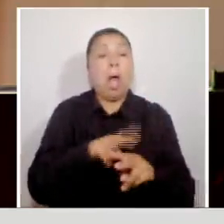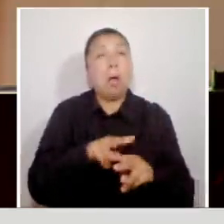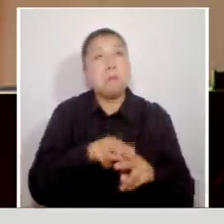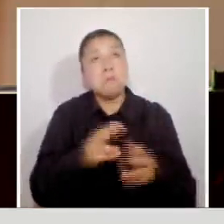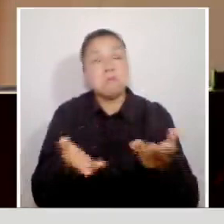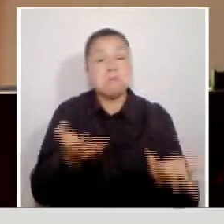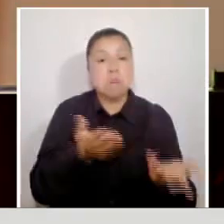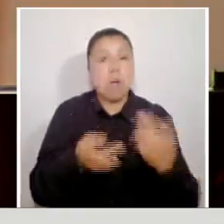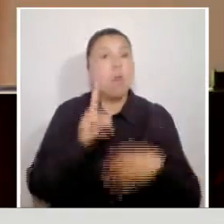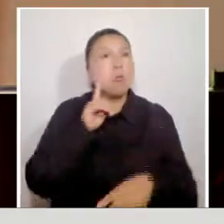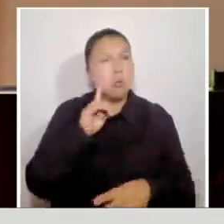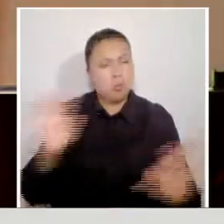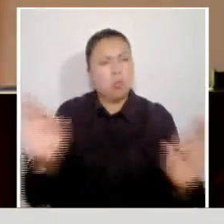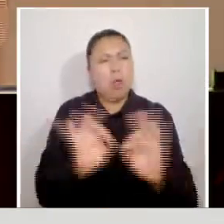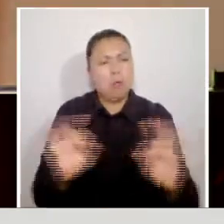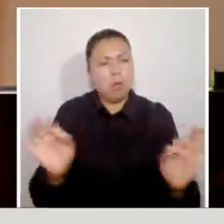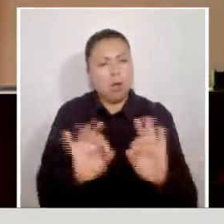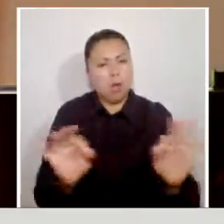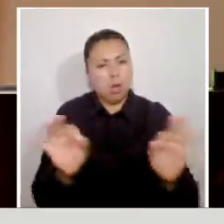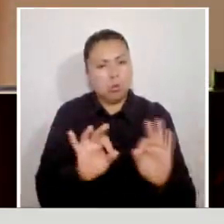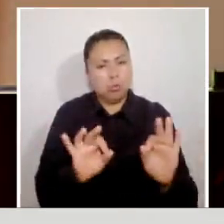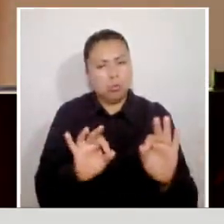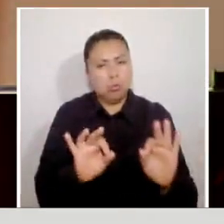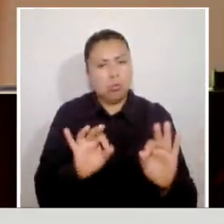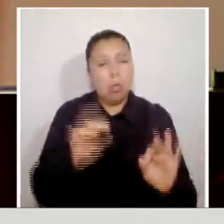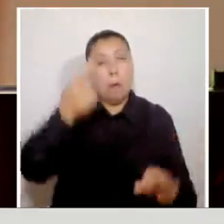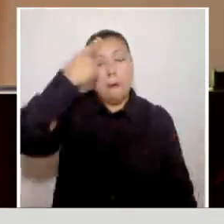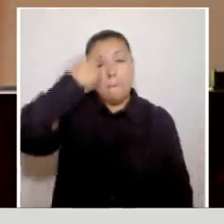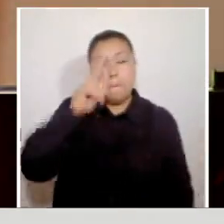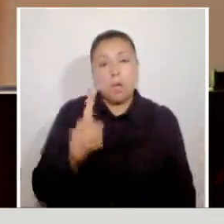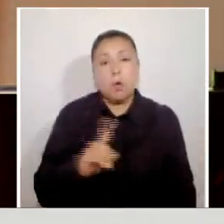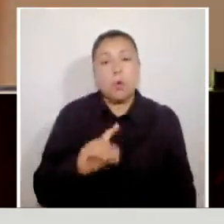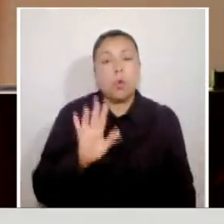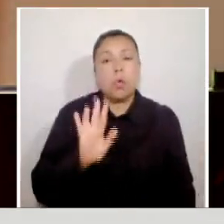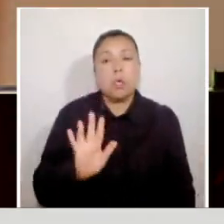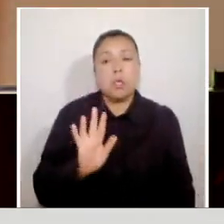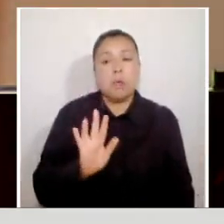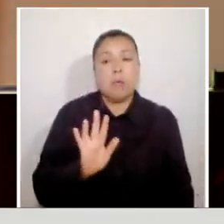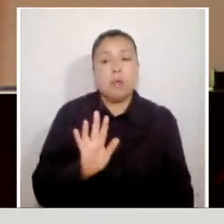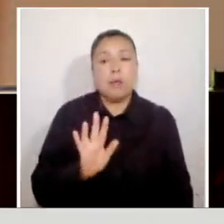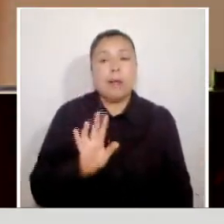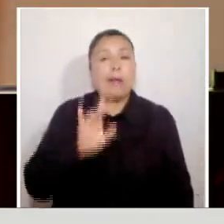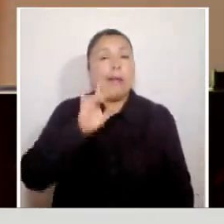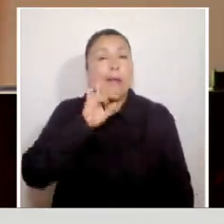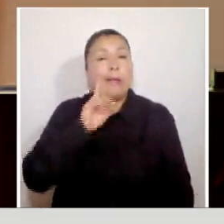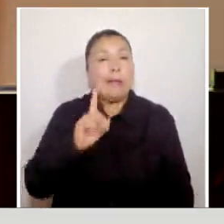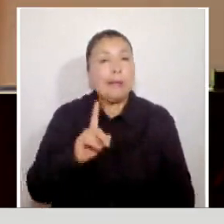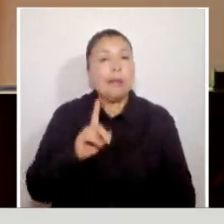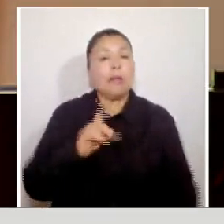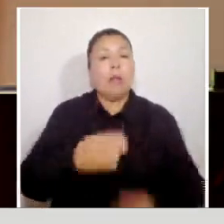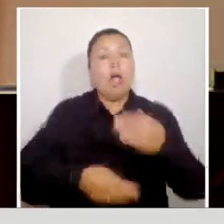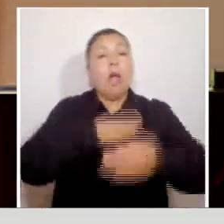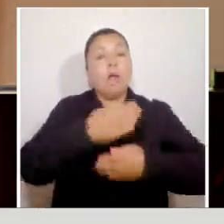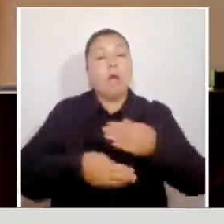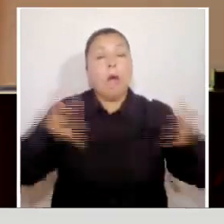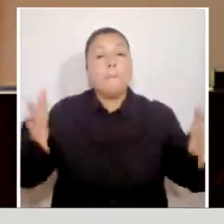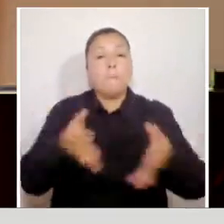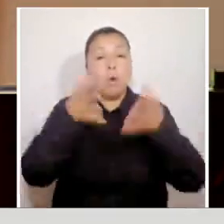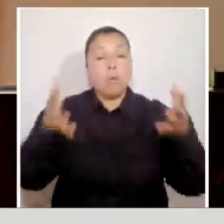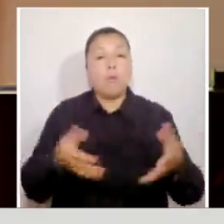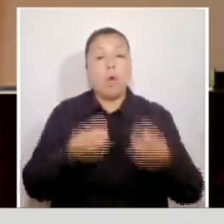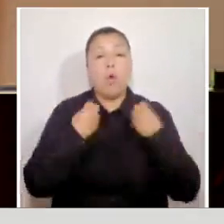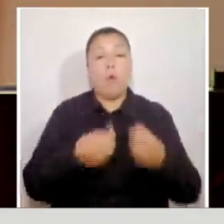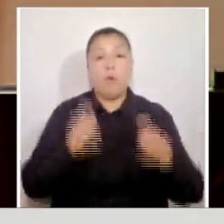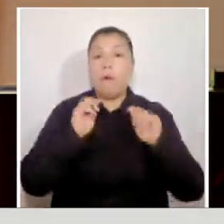una explicación en su origen pero no en que se mantengan tienen que dar paso a promover los buenos valores